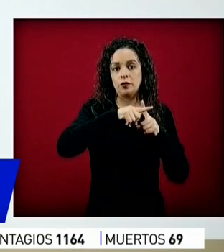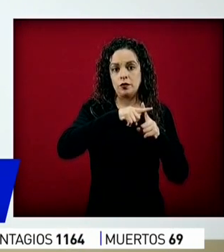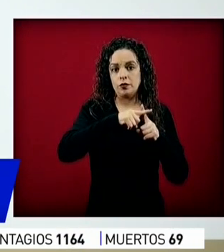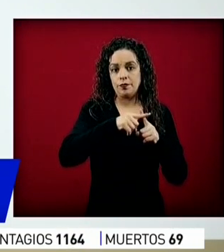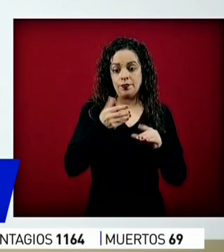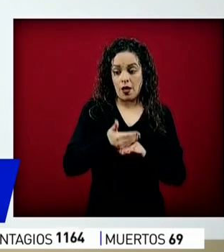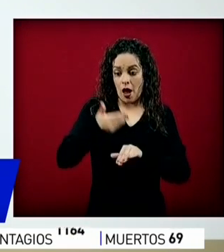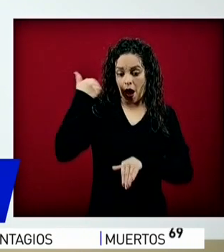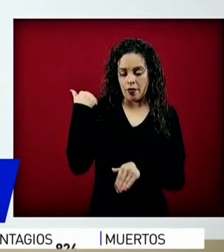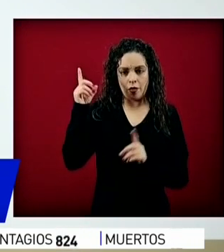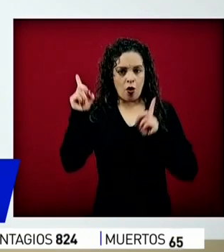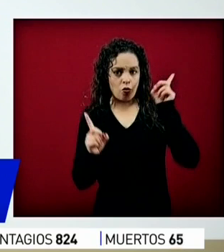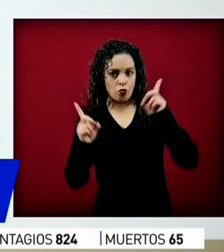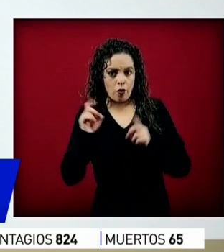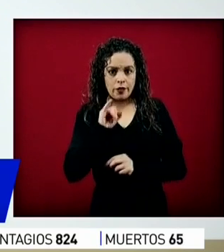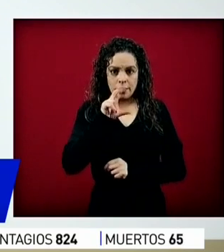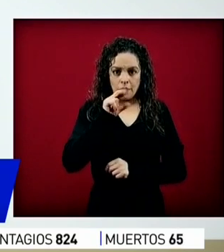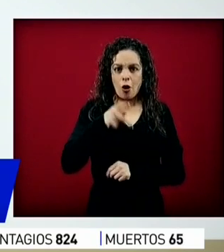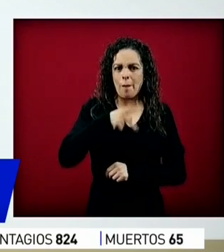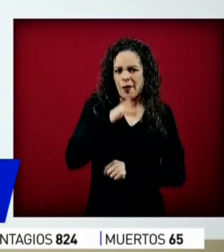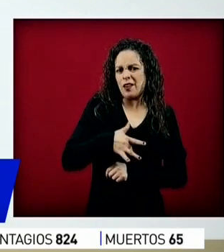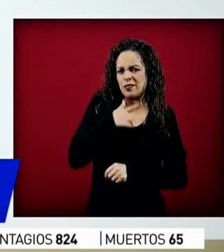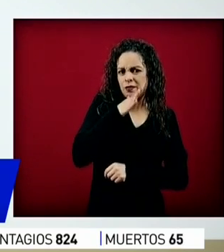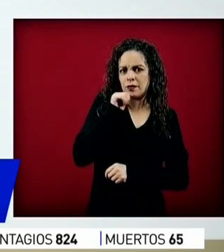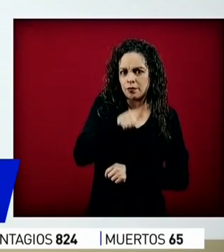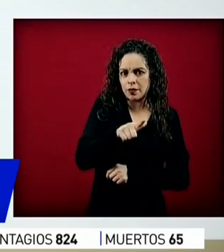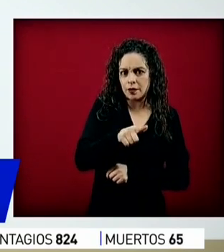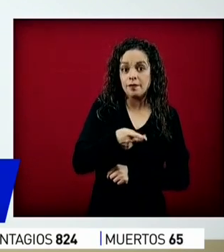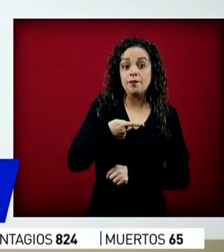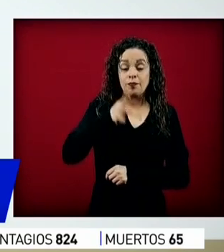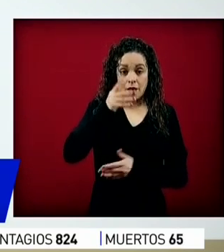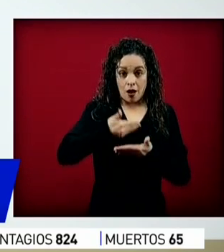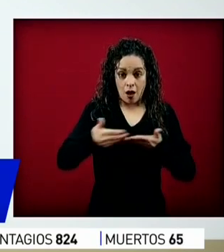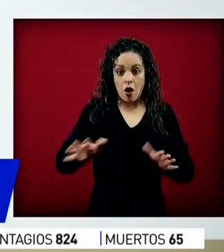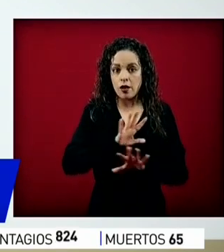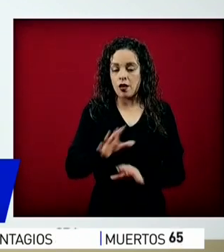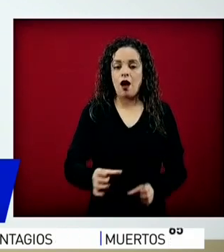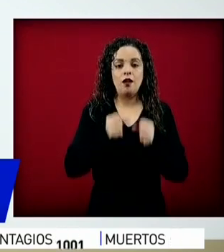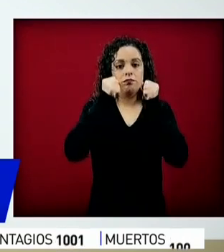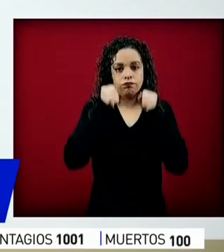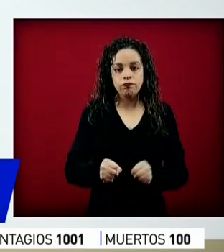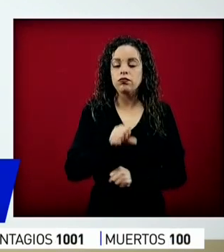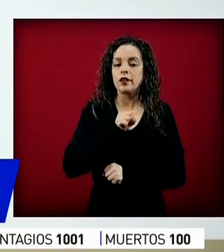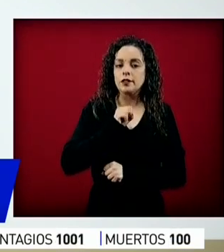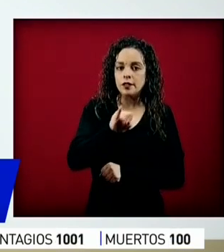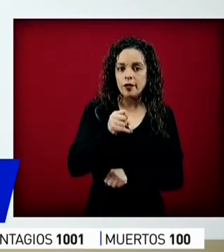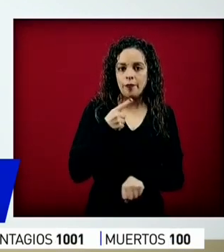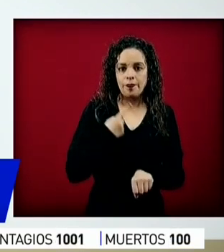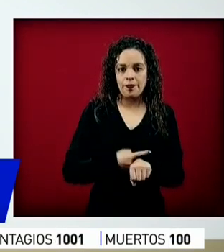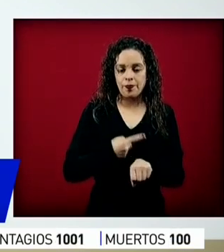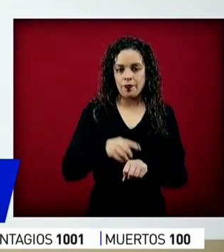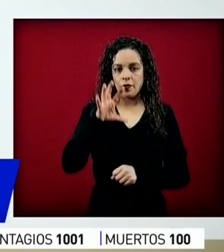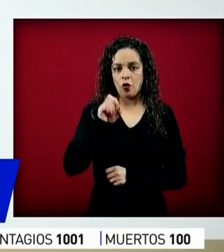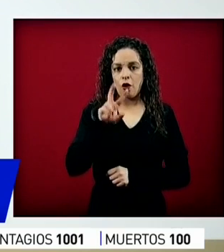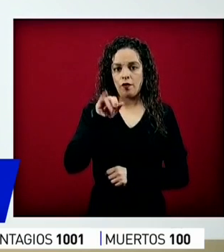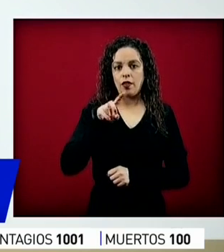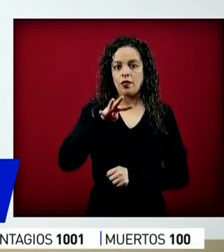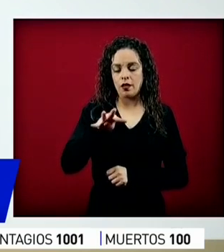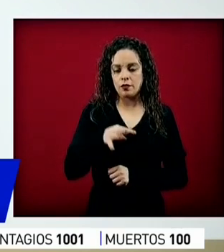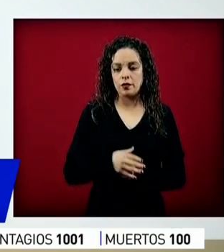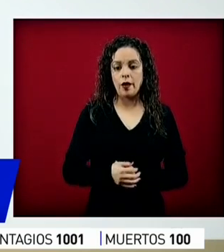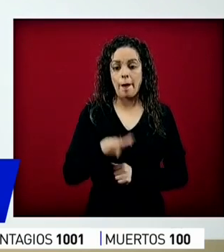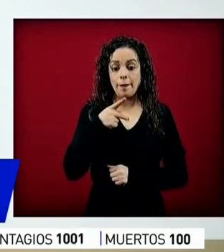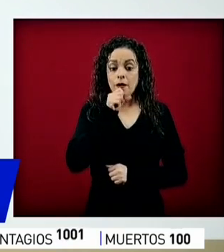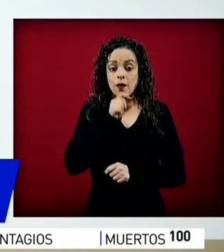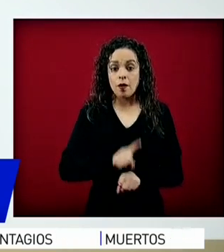esta pandemia, son solamente 18.904 casos, que representan el 15% del total